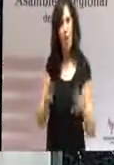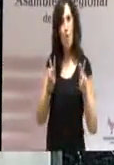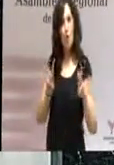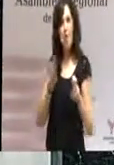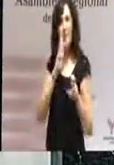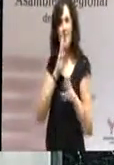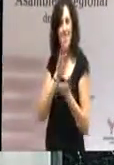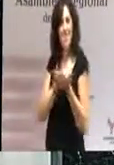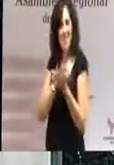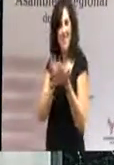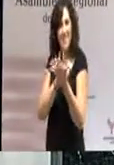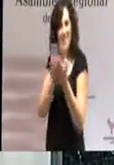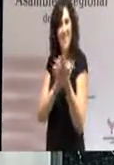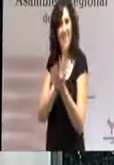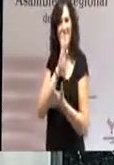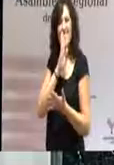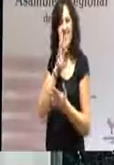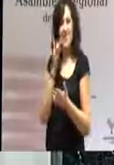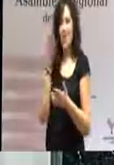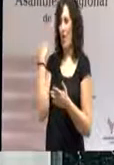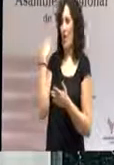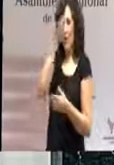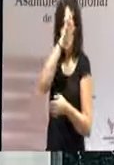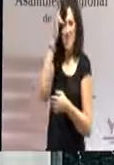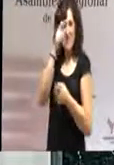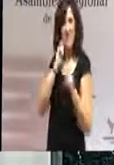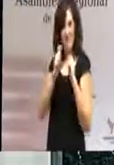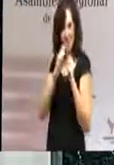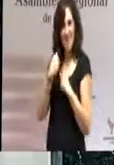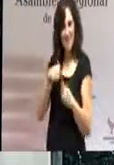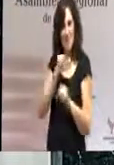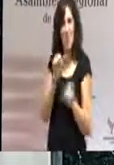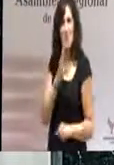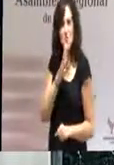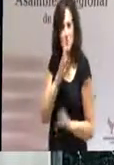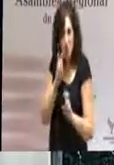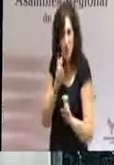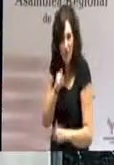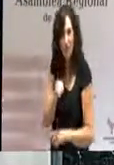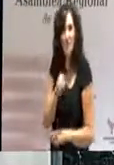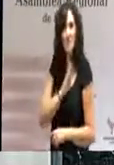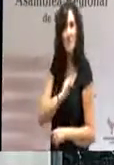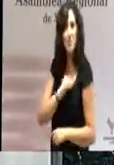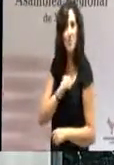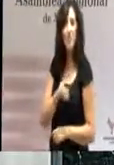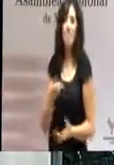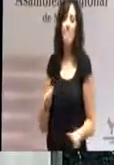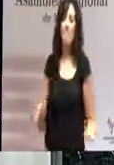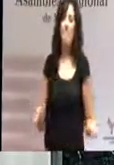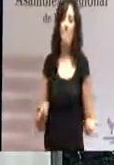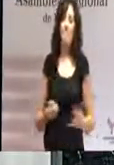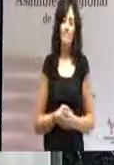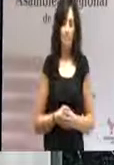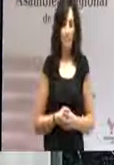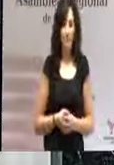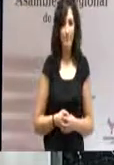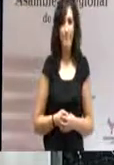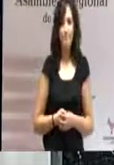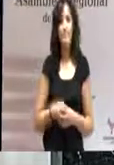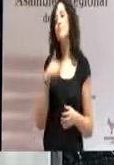hablaba usted el domingo en su entrevista? Por cierto, yo quiero aquí